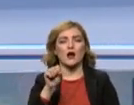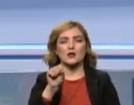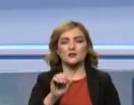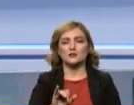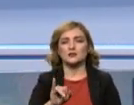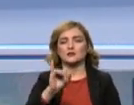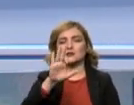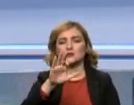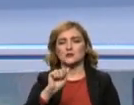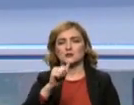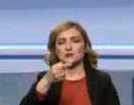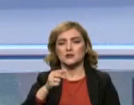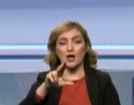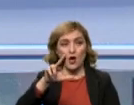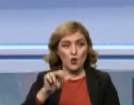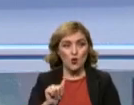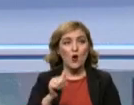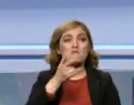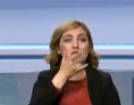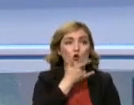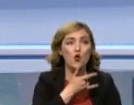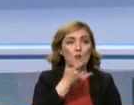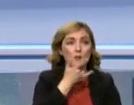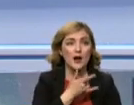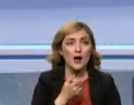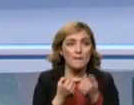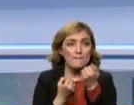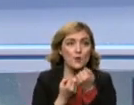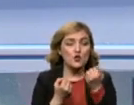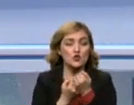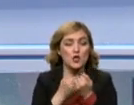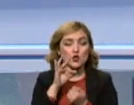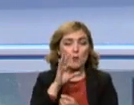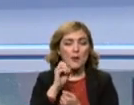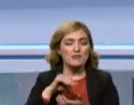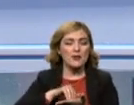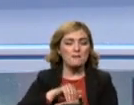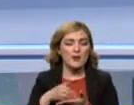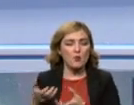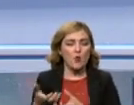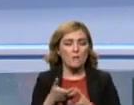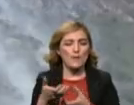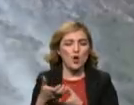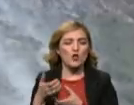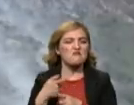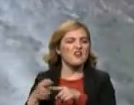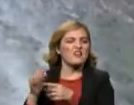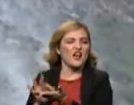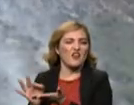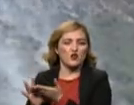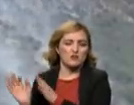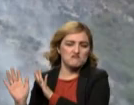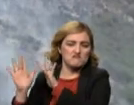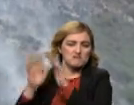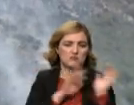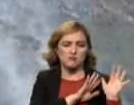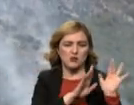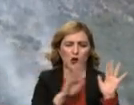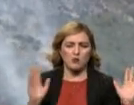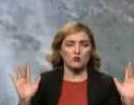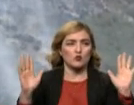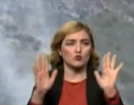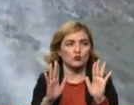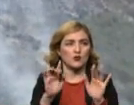Para apoyar a las labores de esta mañana llegaron 90 miembros del Cuerpo de Bomberos de otros cantones. pequeños focos